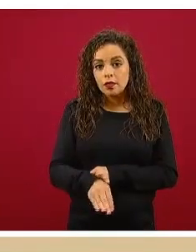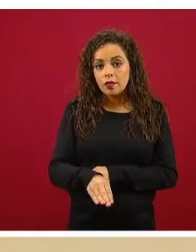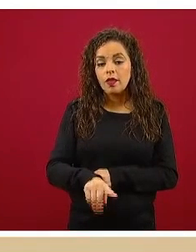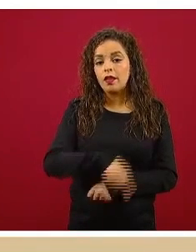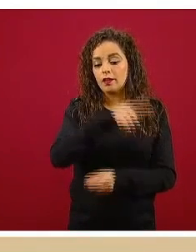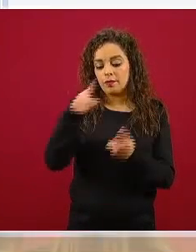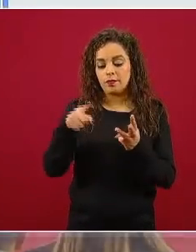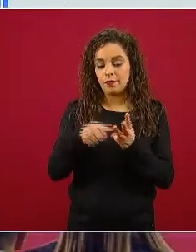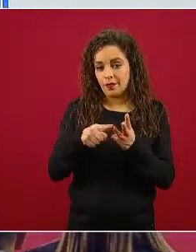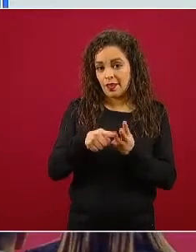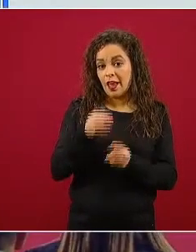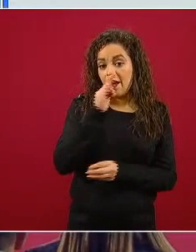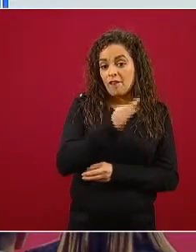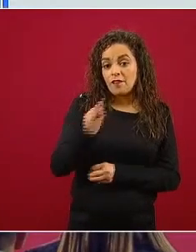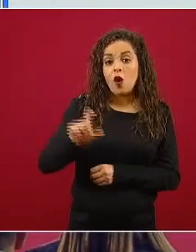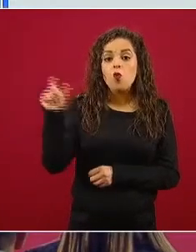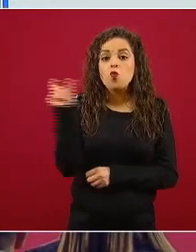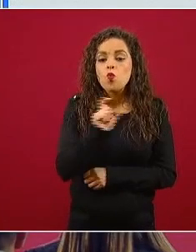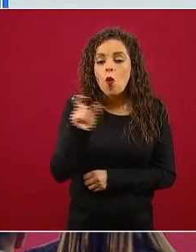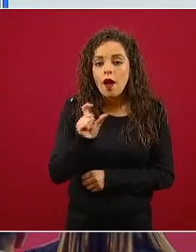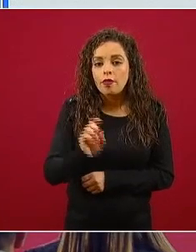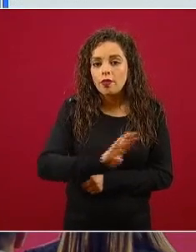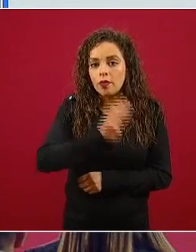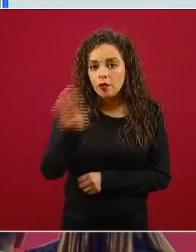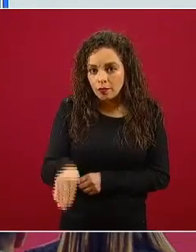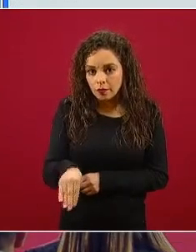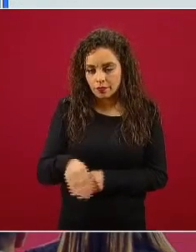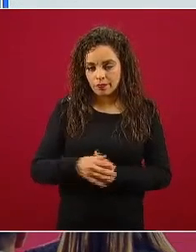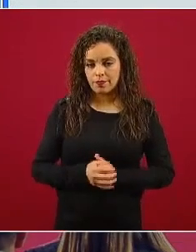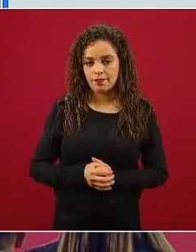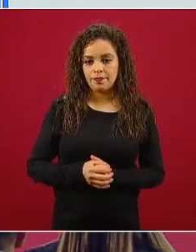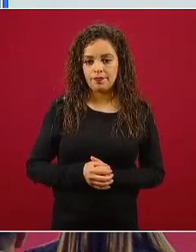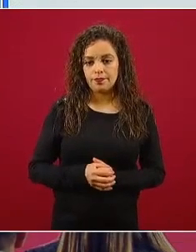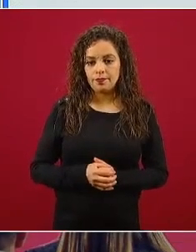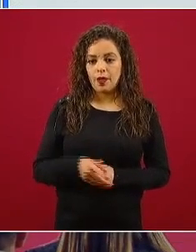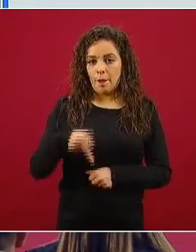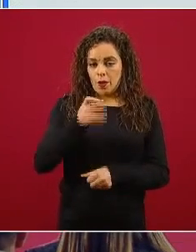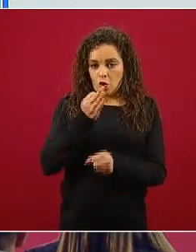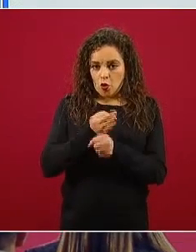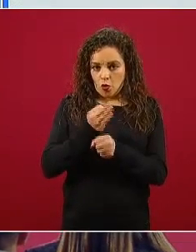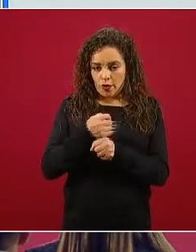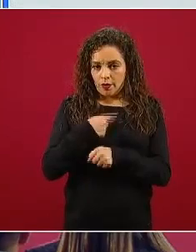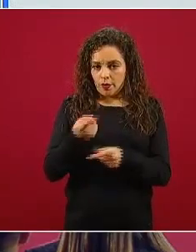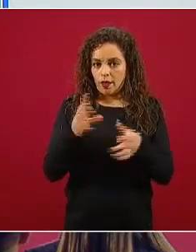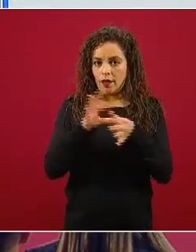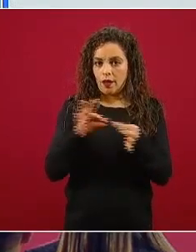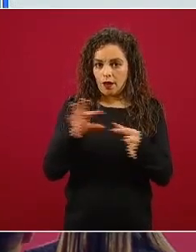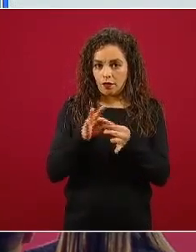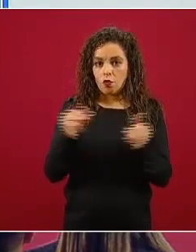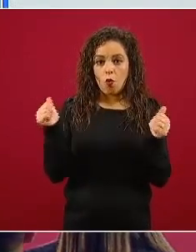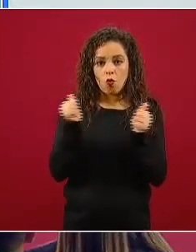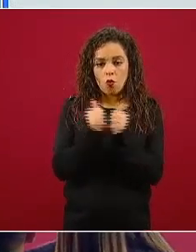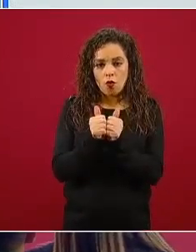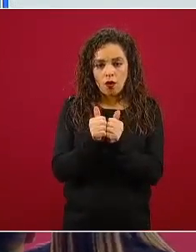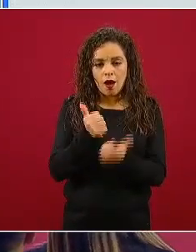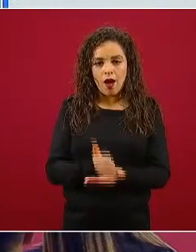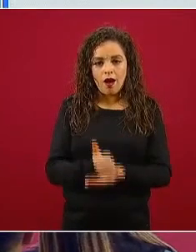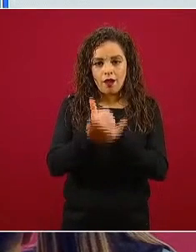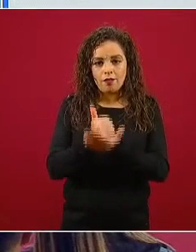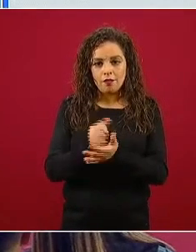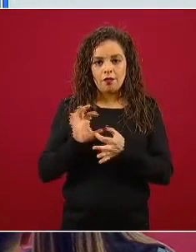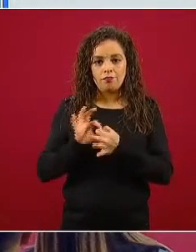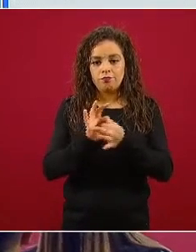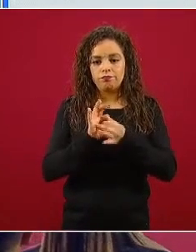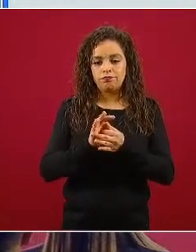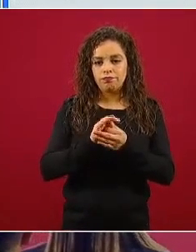muertes. Y el mensaje principal, pero ahora mismo lo explicaré frente a la gráfica, es